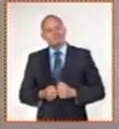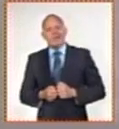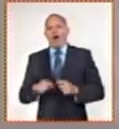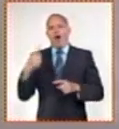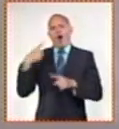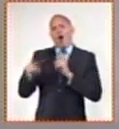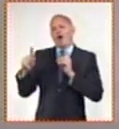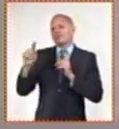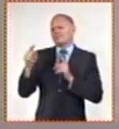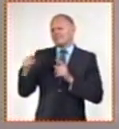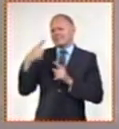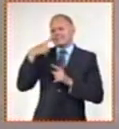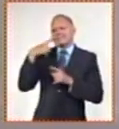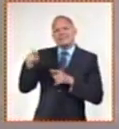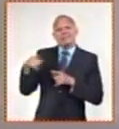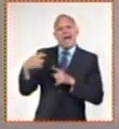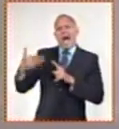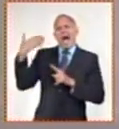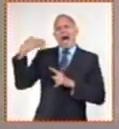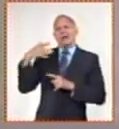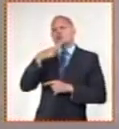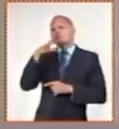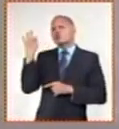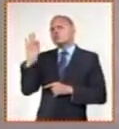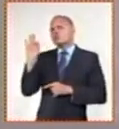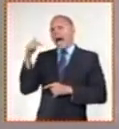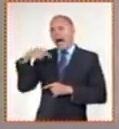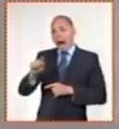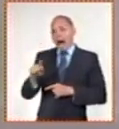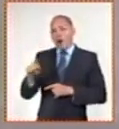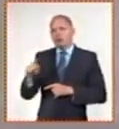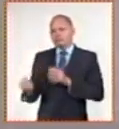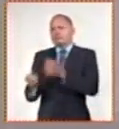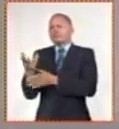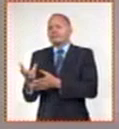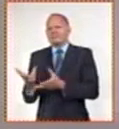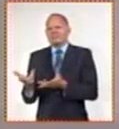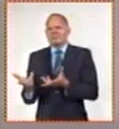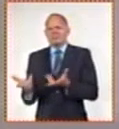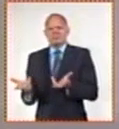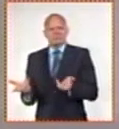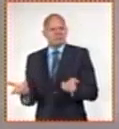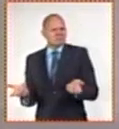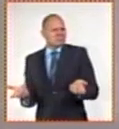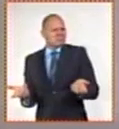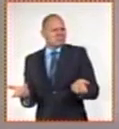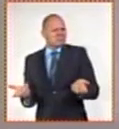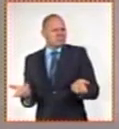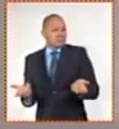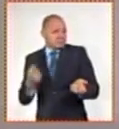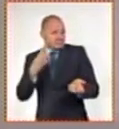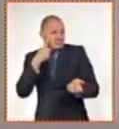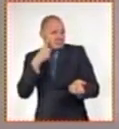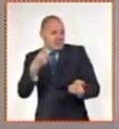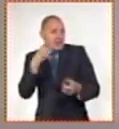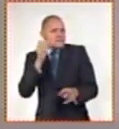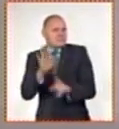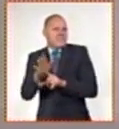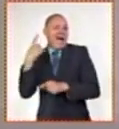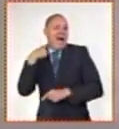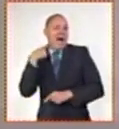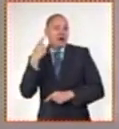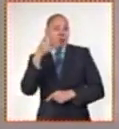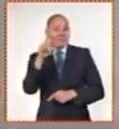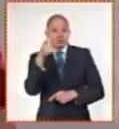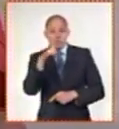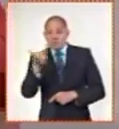elementos que nunca antes habían sido mencionados, y eso es preocupante. Antes, la existencia, bueno, la salida a la